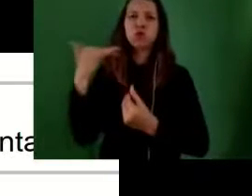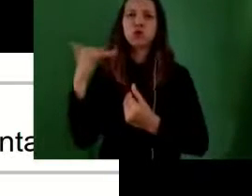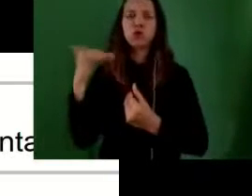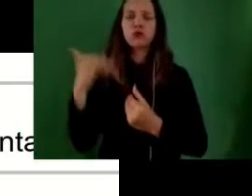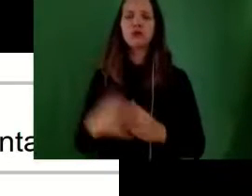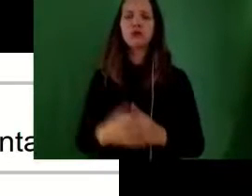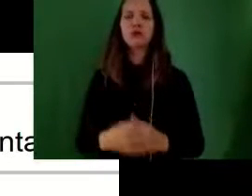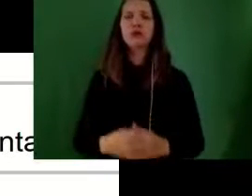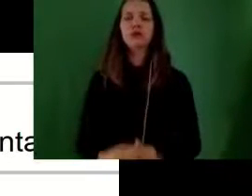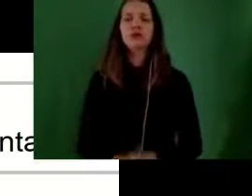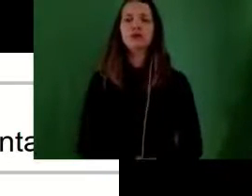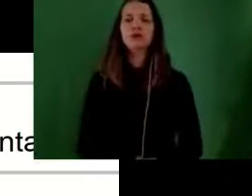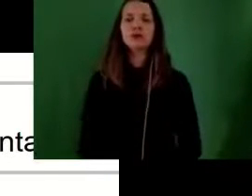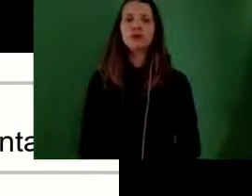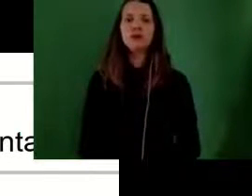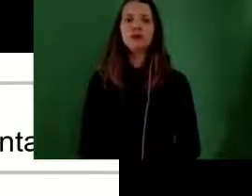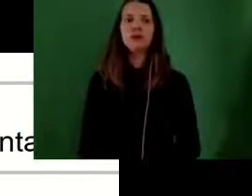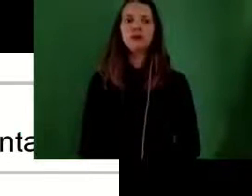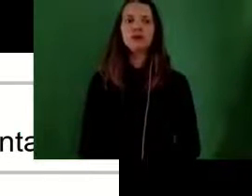yo